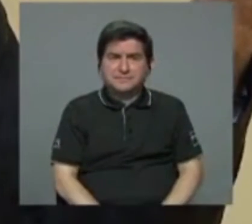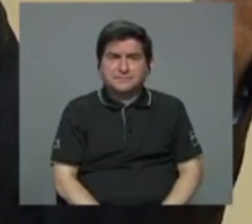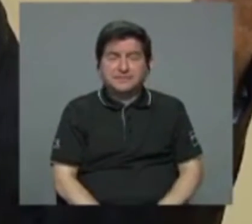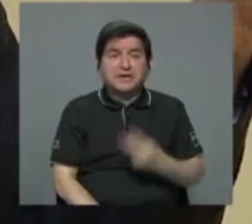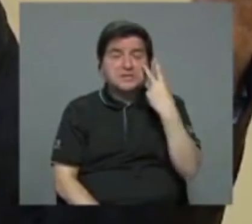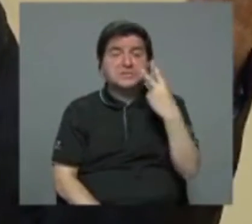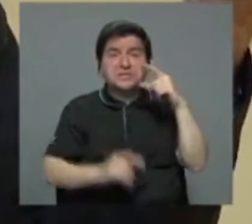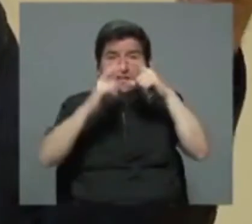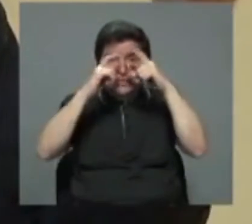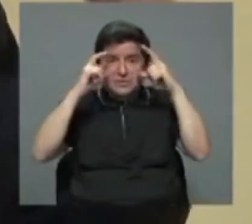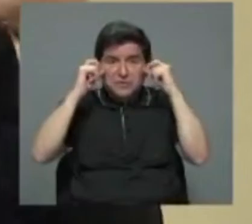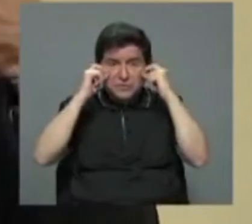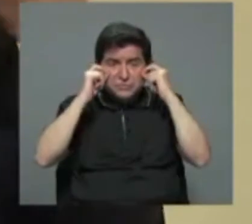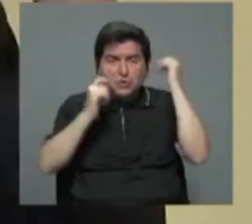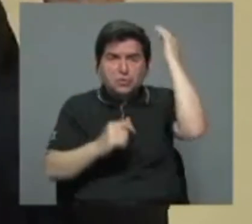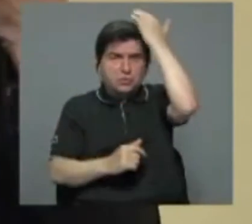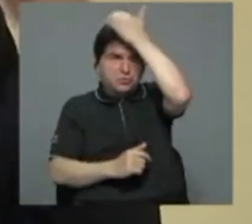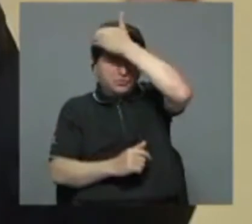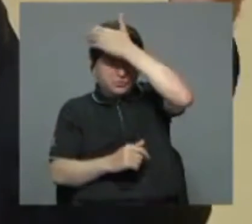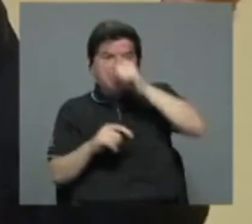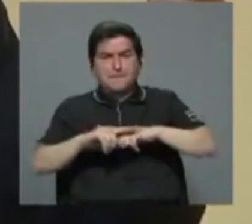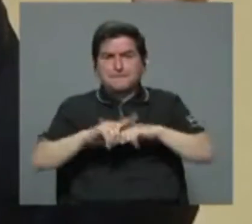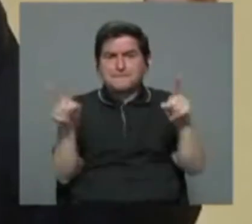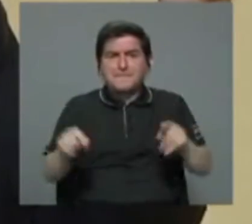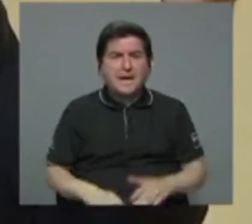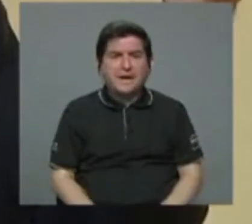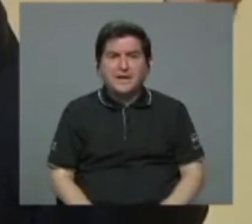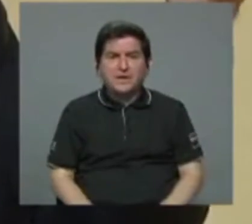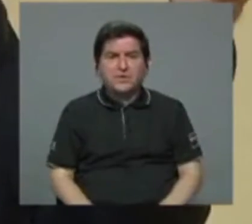los ojos y la cabeza, pero no...